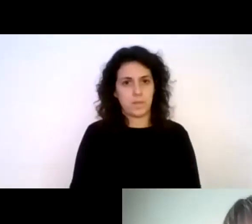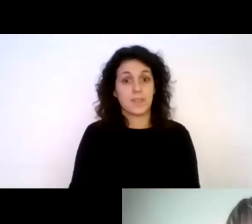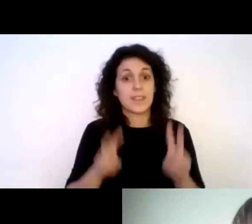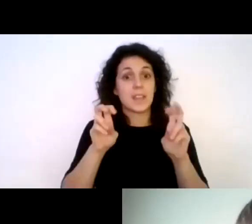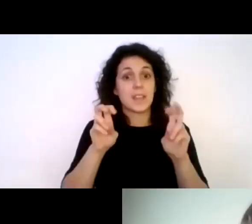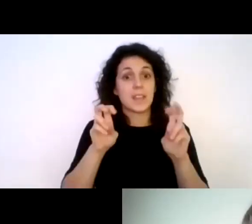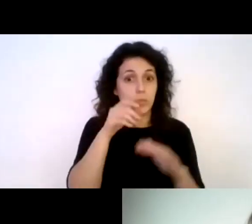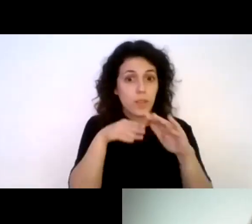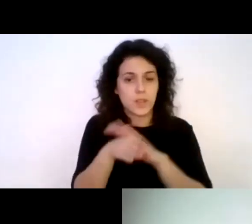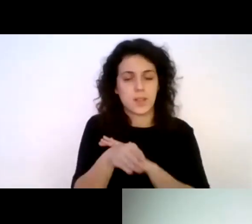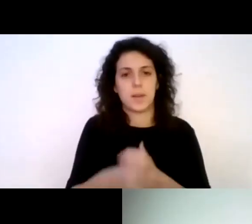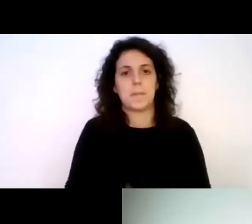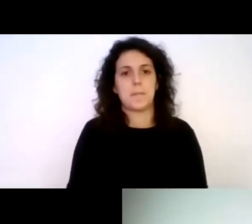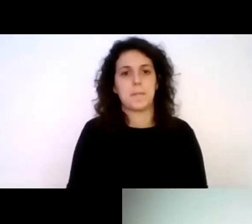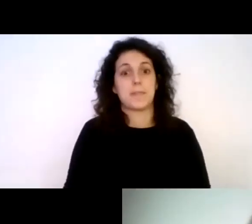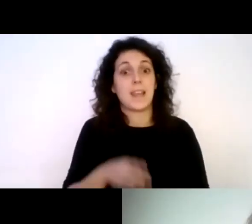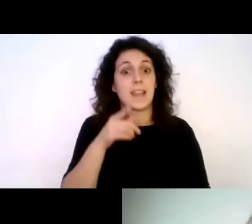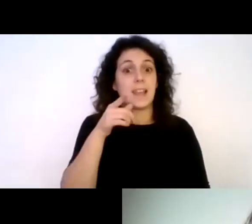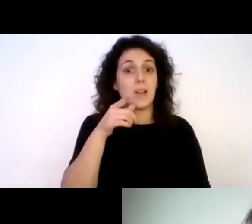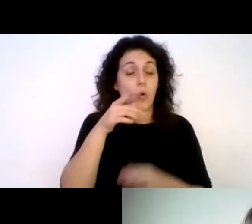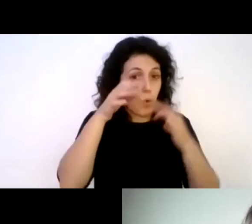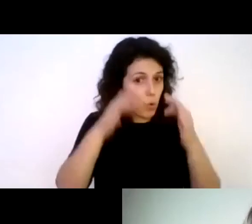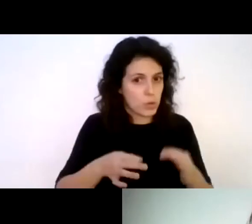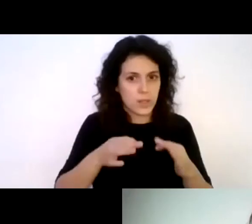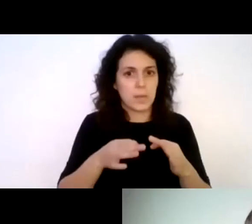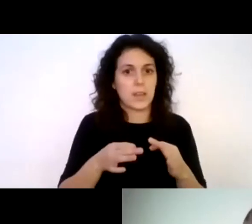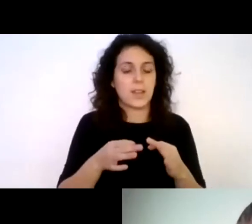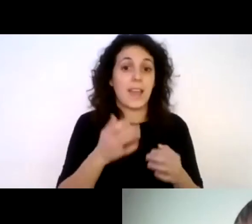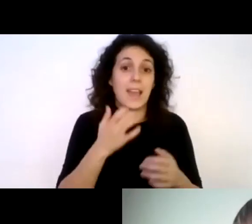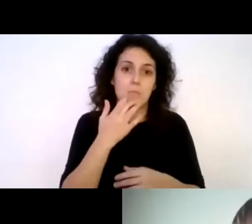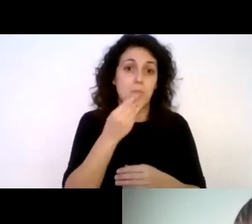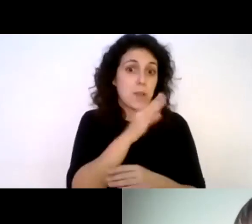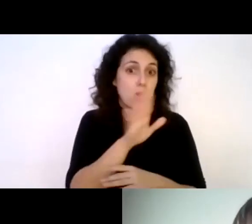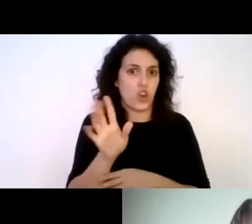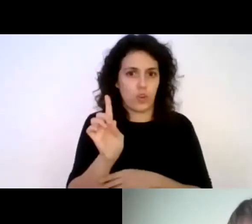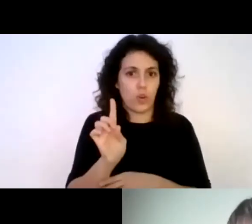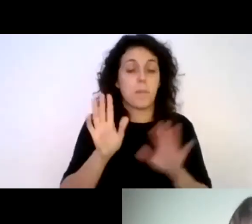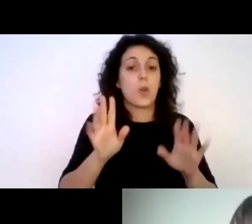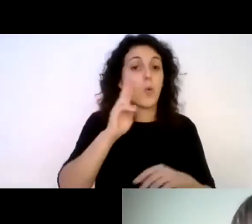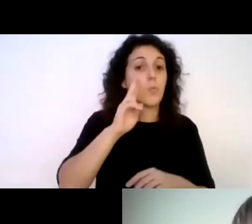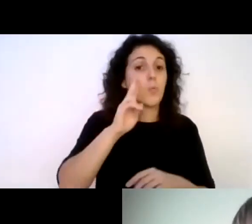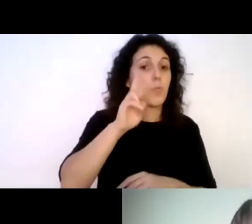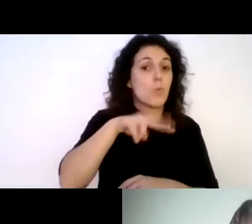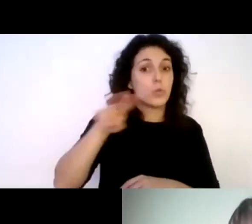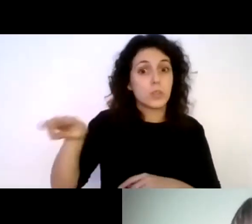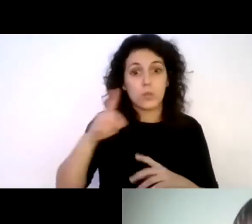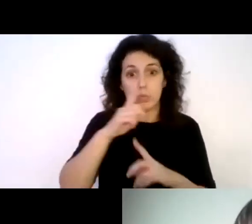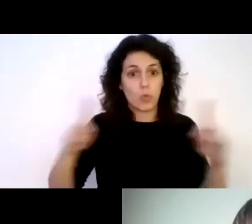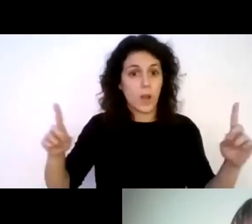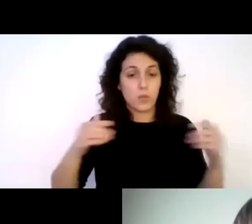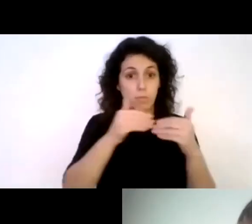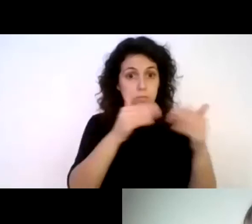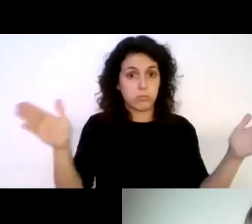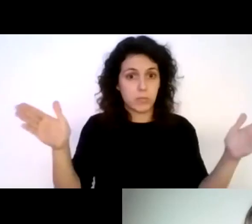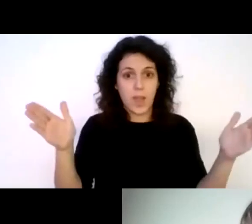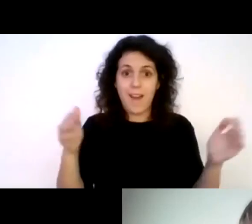accesible, esta red de senderos justamente no es el mejor ejemplo, pero sí tenemos museos que abren todo el año y que son accesibles, que se pueden